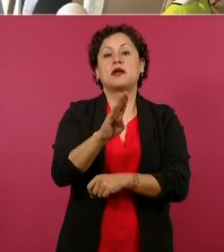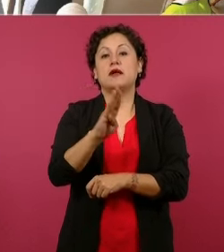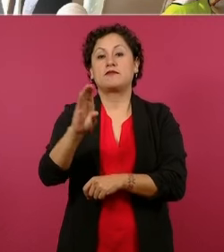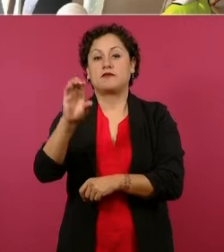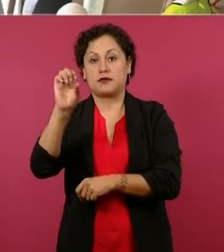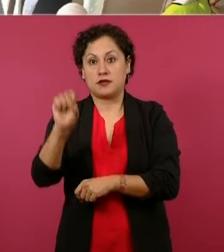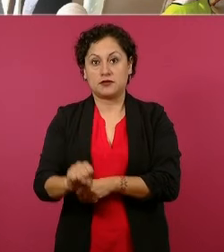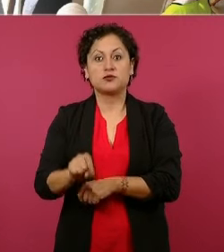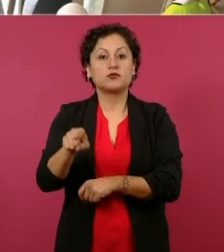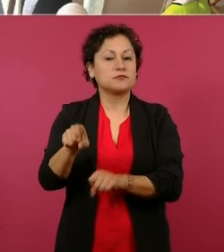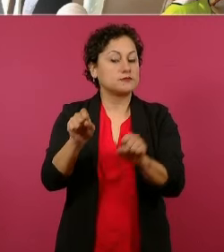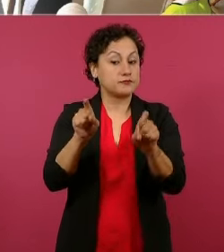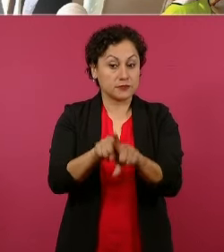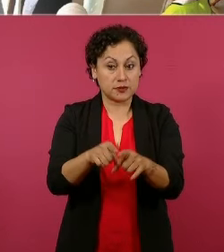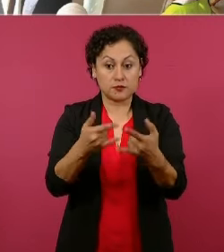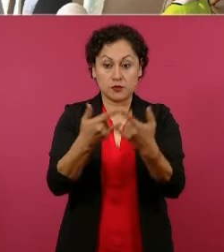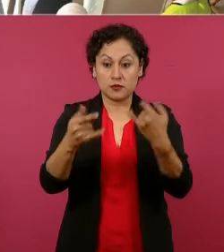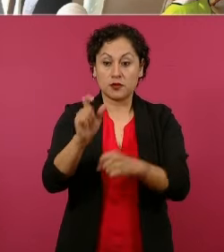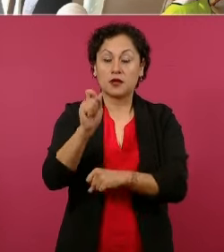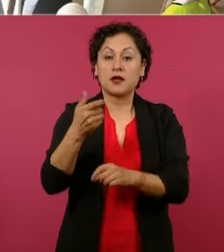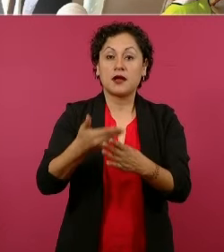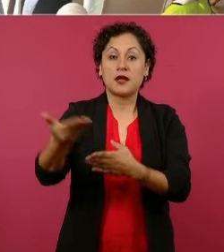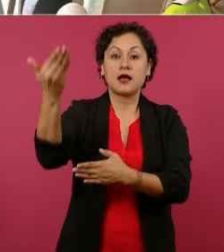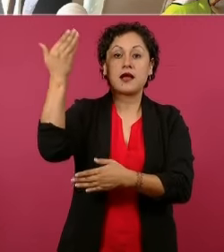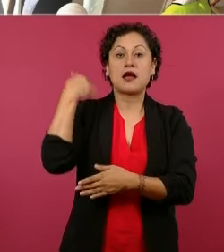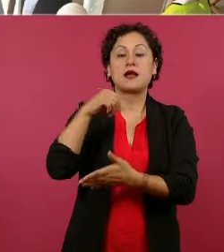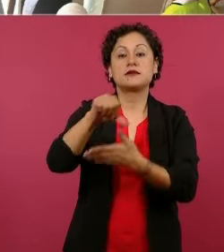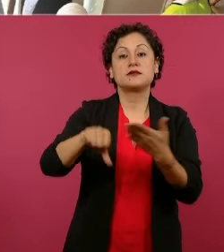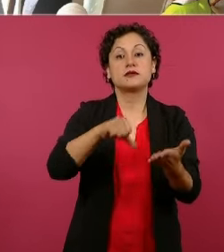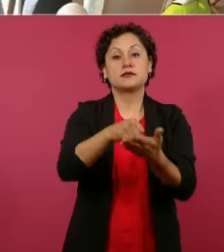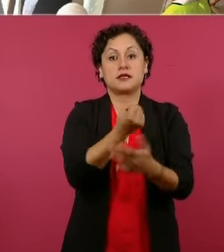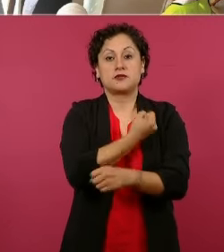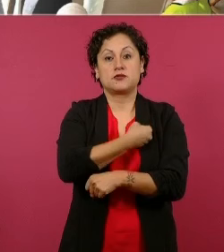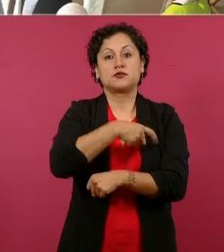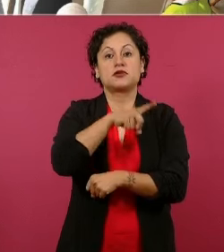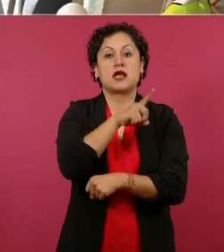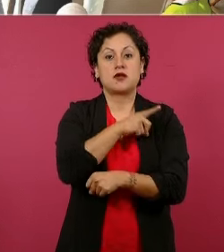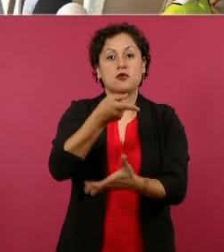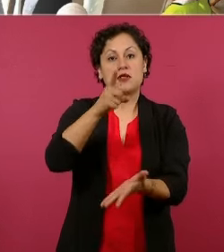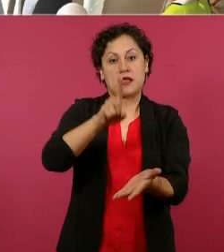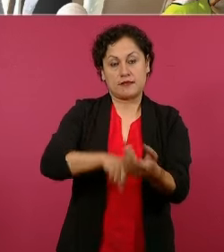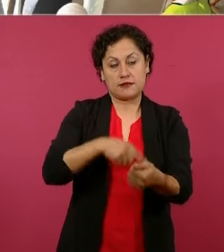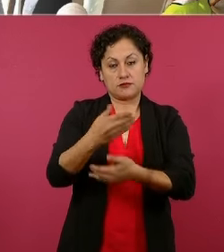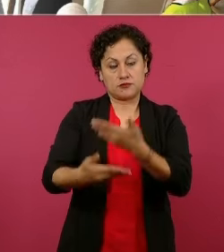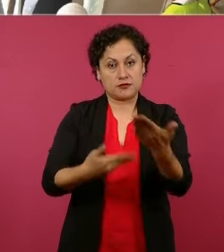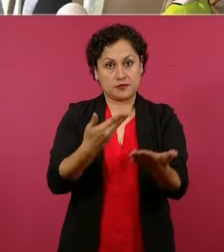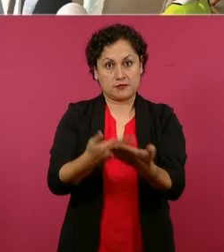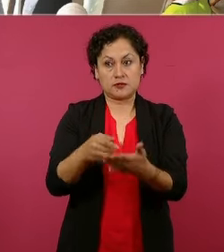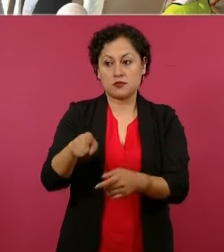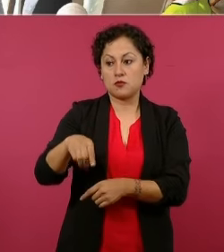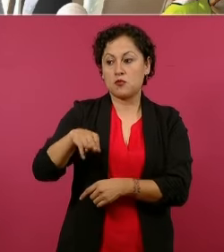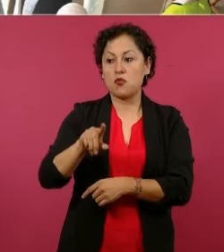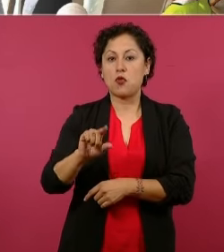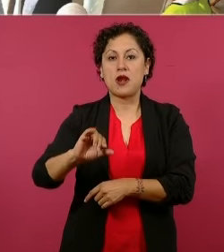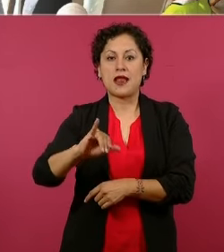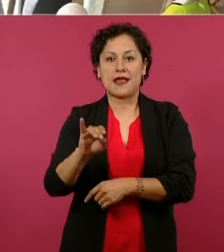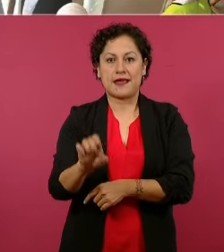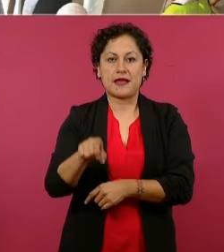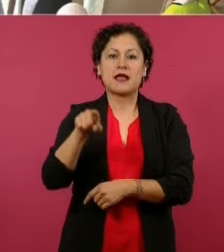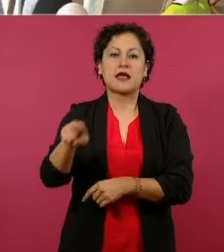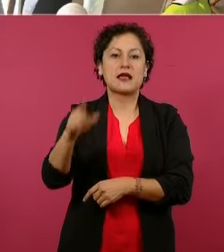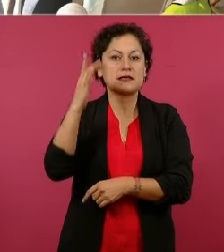historias eh había un centro de salud con servicios ampliados en en muleje en Santa Rosalía para